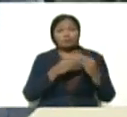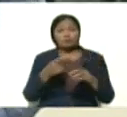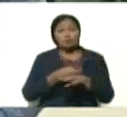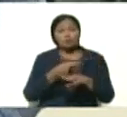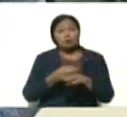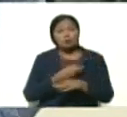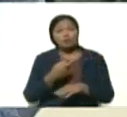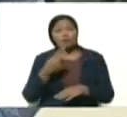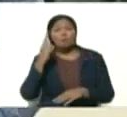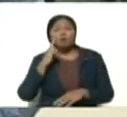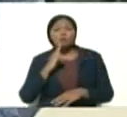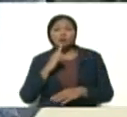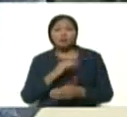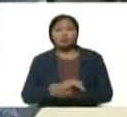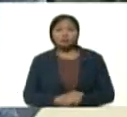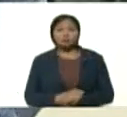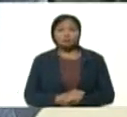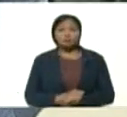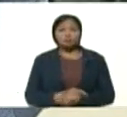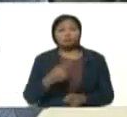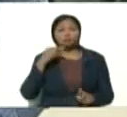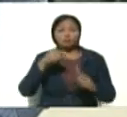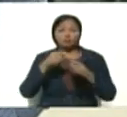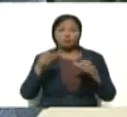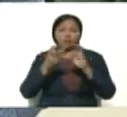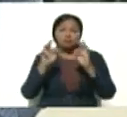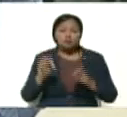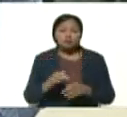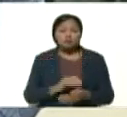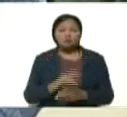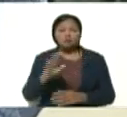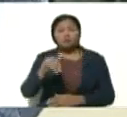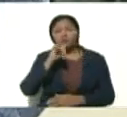gobierno bolivariano, así lo destacaba la almiranta en jefa. Con